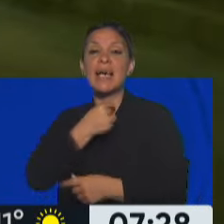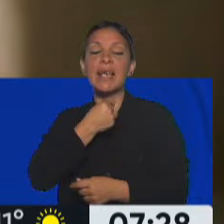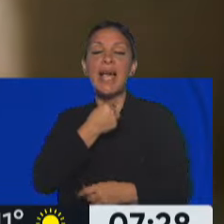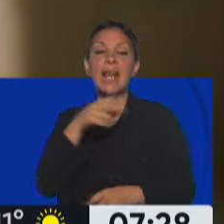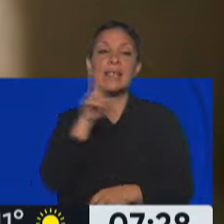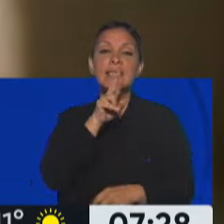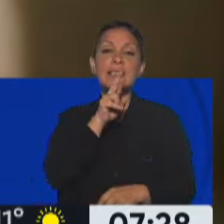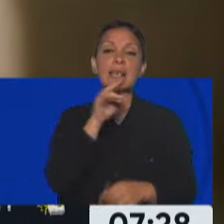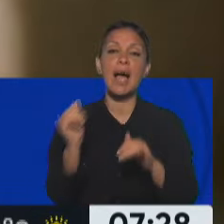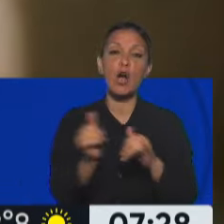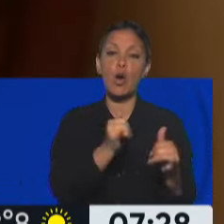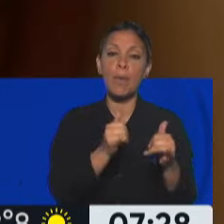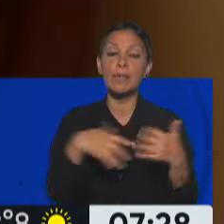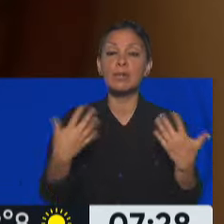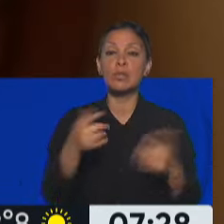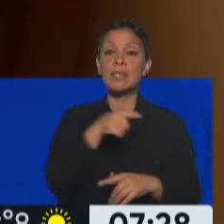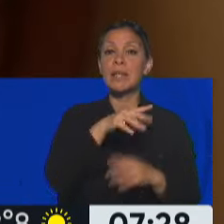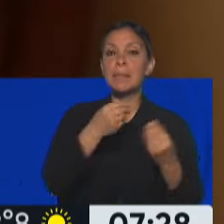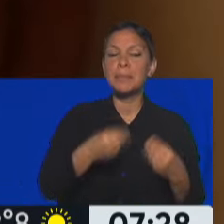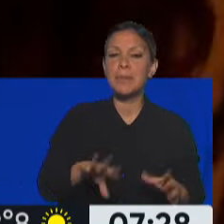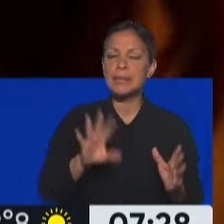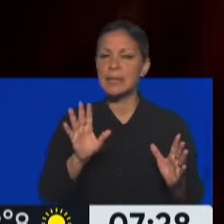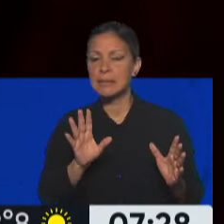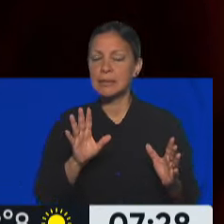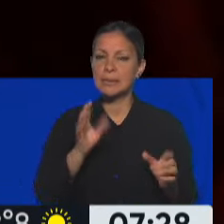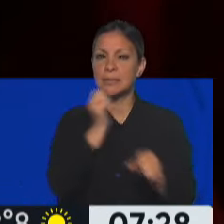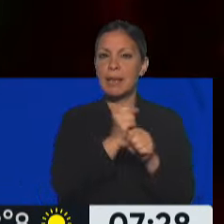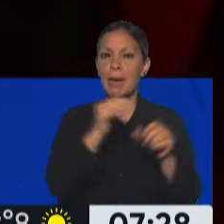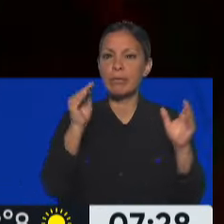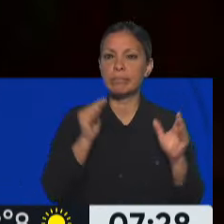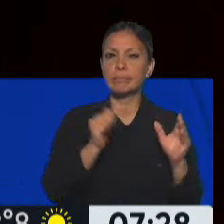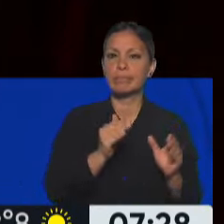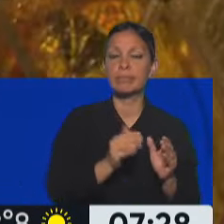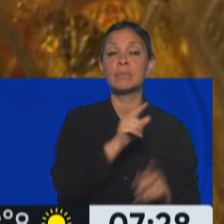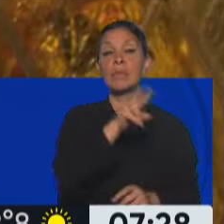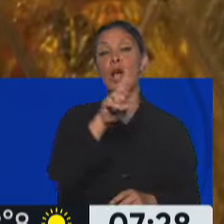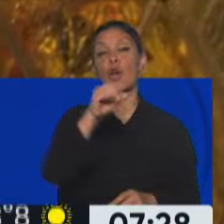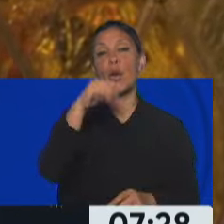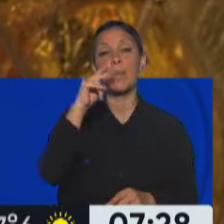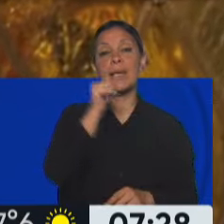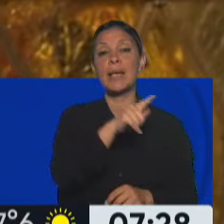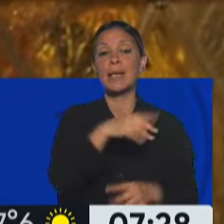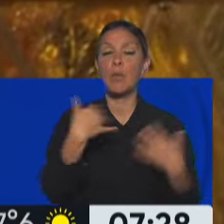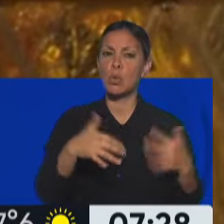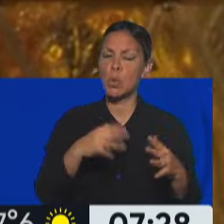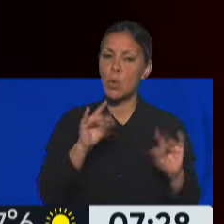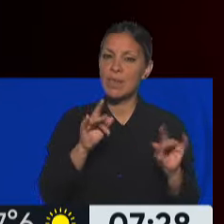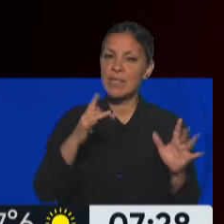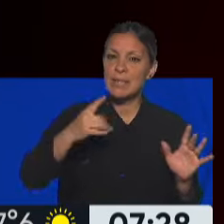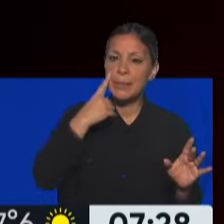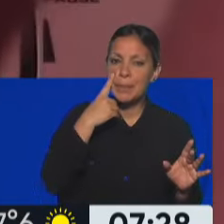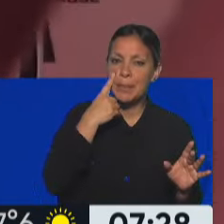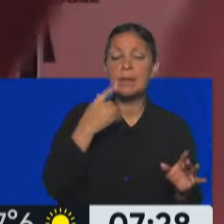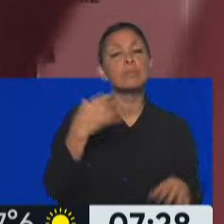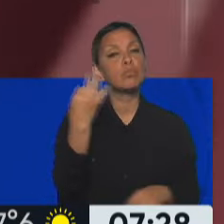empiezan a ser cada vez menos interesantes y por menos dinero. Romina intentando sobrevivir en un mundo que se le vuelve cada vez más áspero. Muy buen